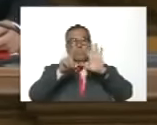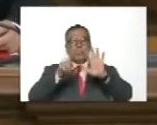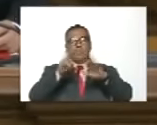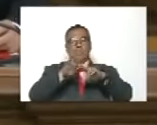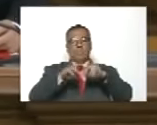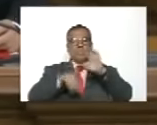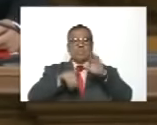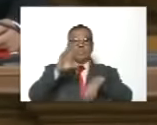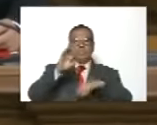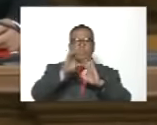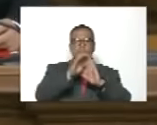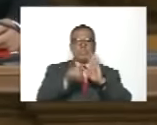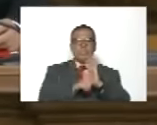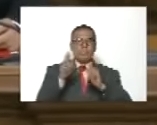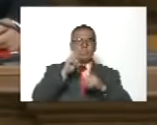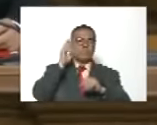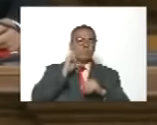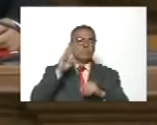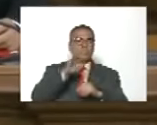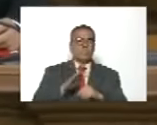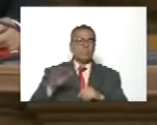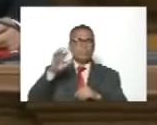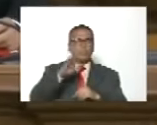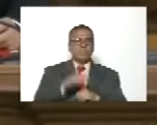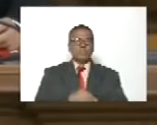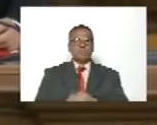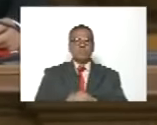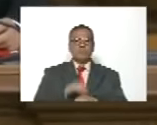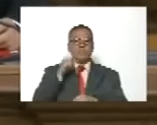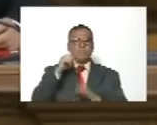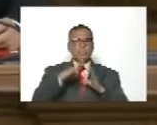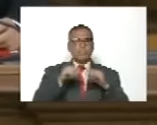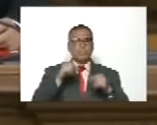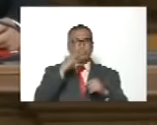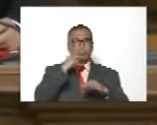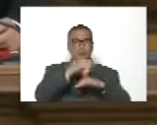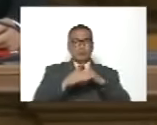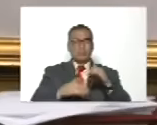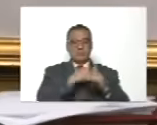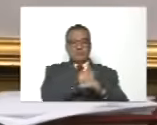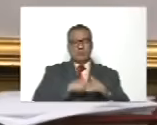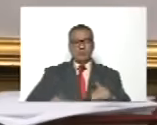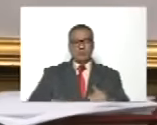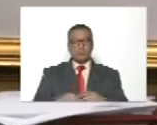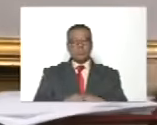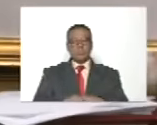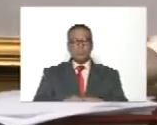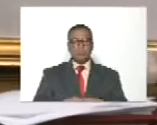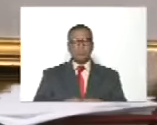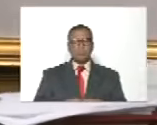numeral 15 de la Constitución de la República Bolivariana de Venezuela. Es todo, ciudadano vicepresidente.